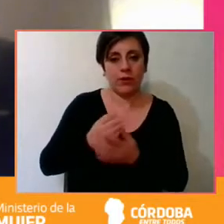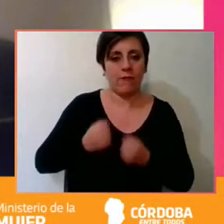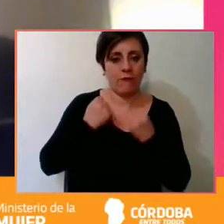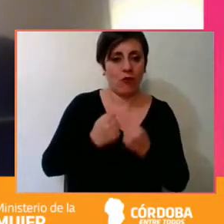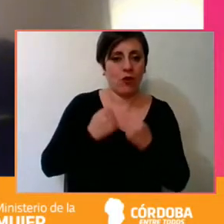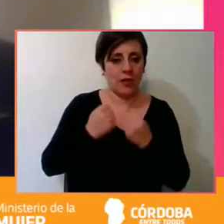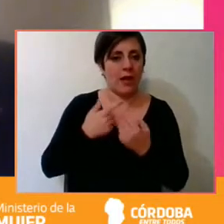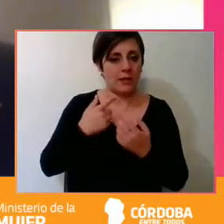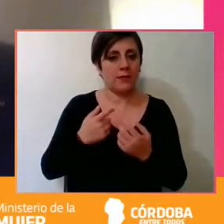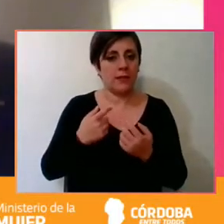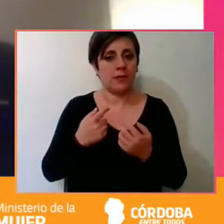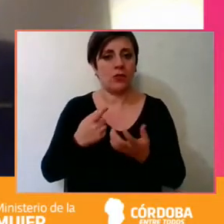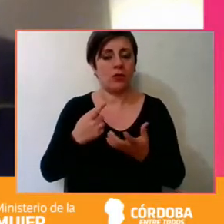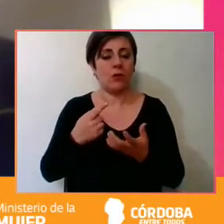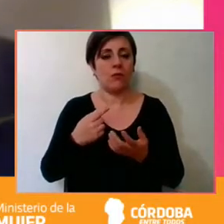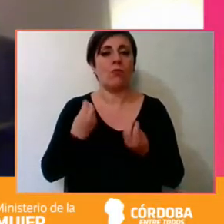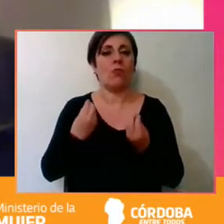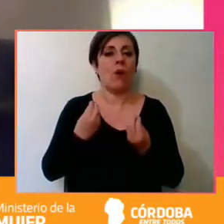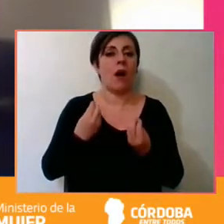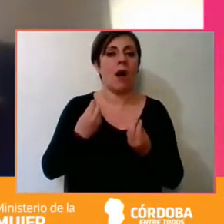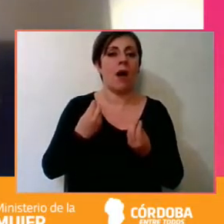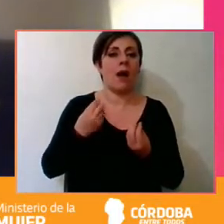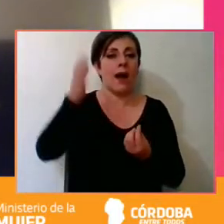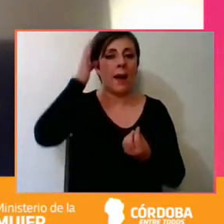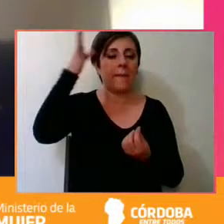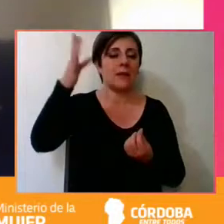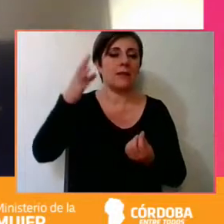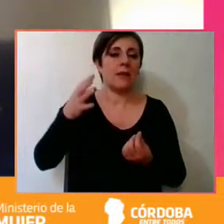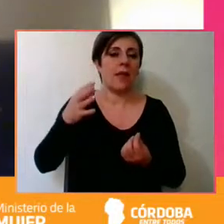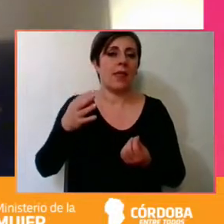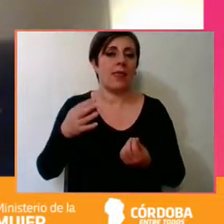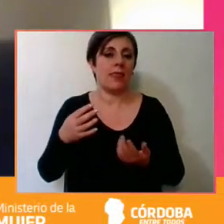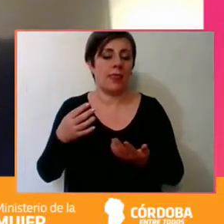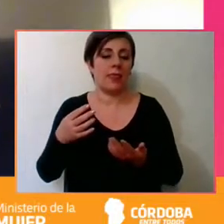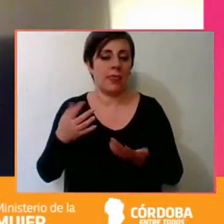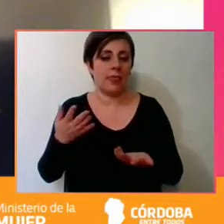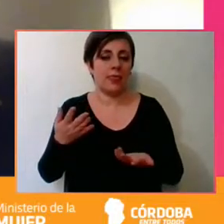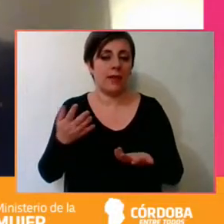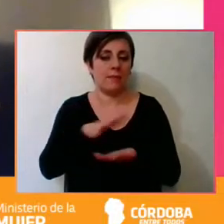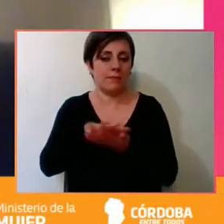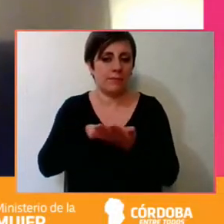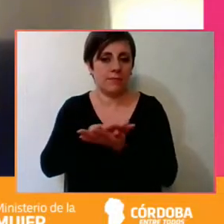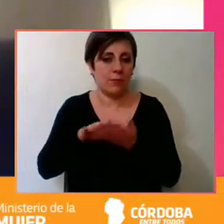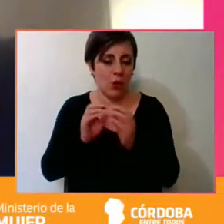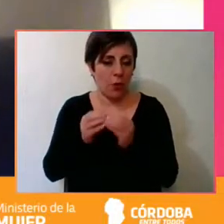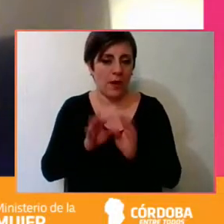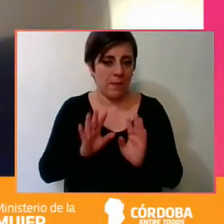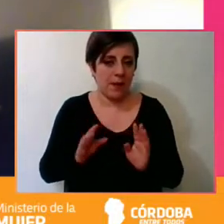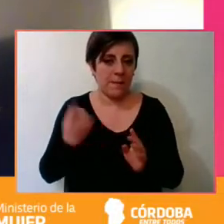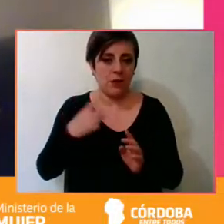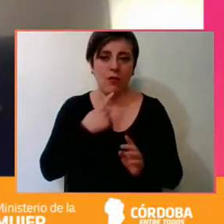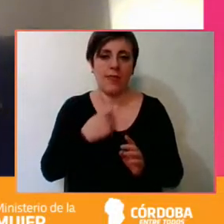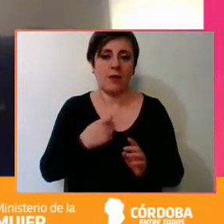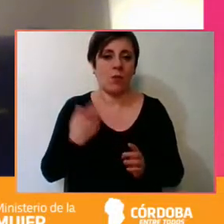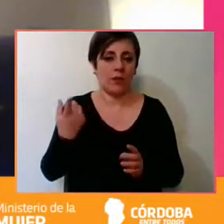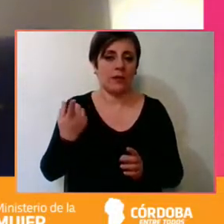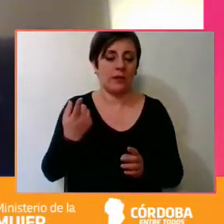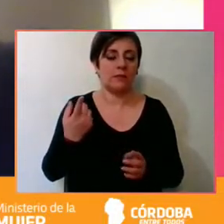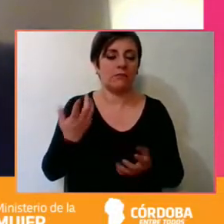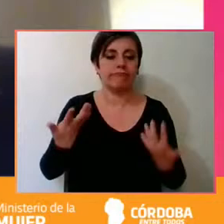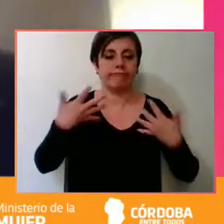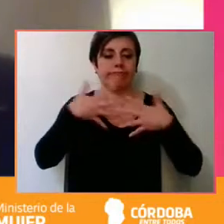el papel de esta administración con capacidad para promover la solución a este problema, pero ser conscientes a la vez de que tenemos que articular